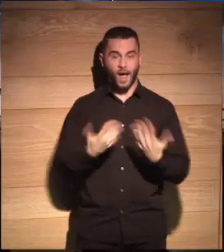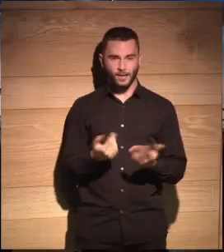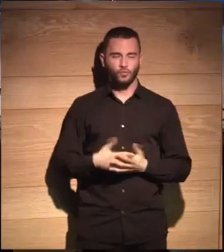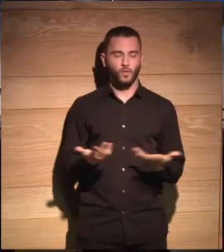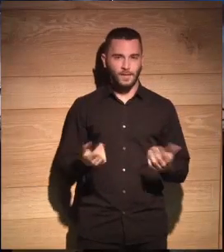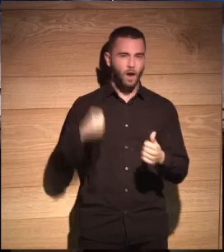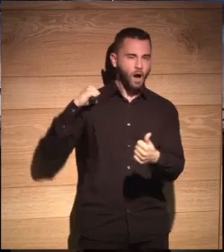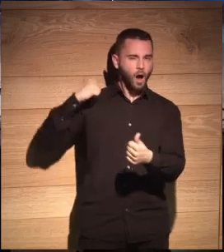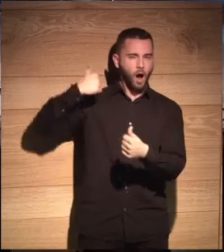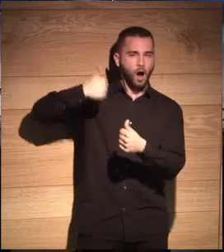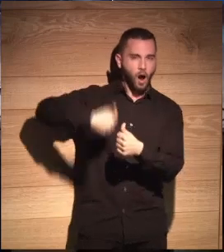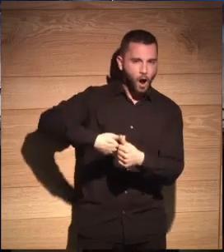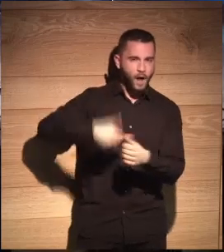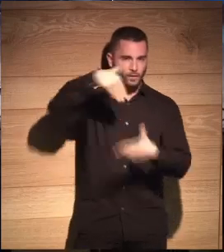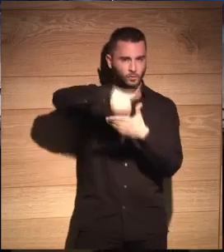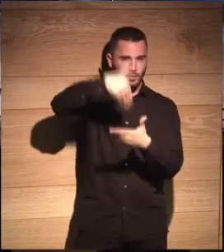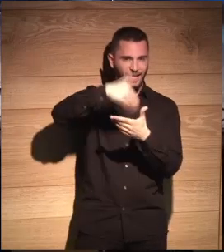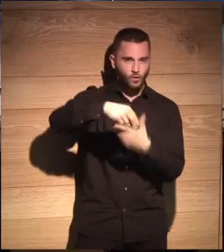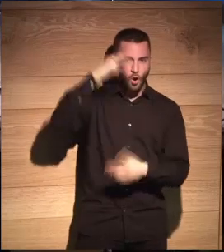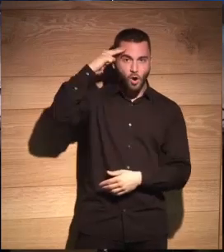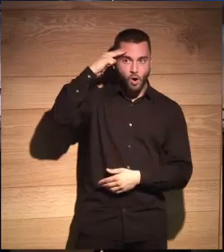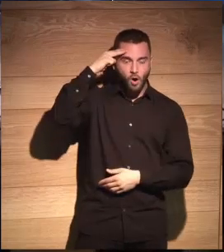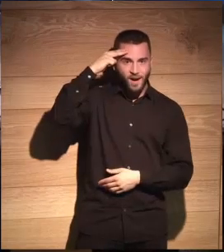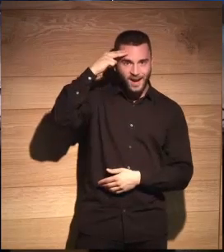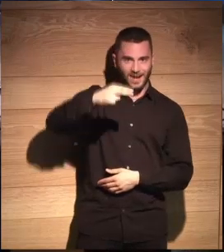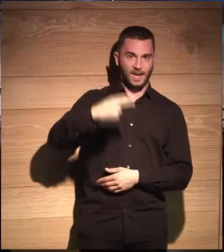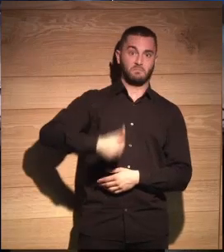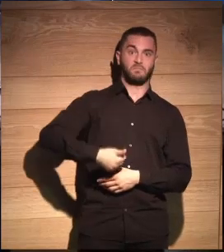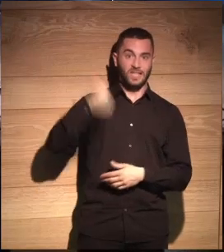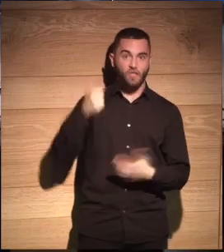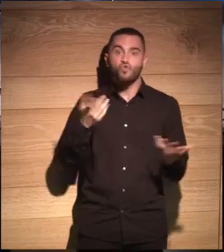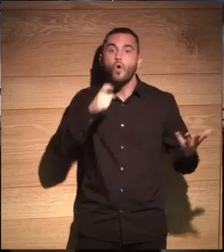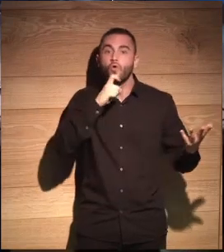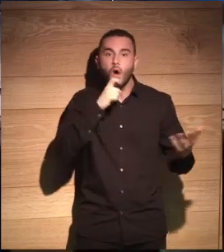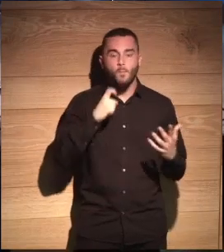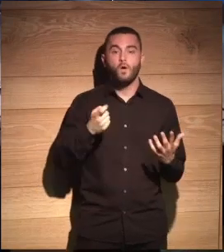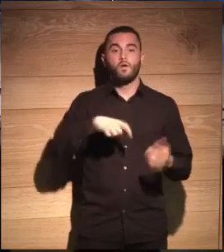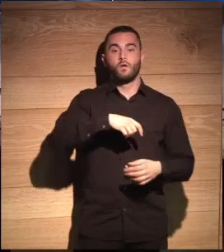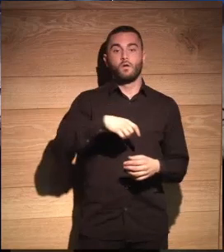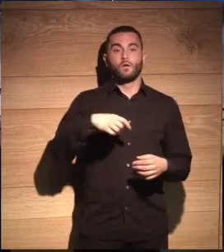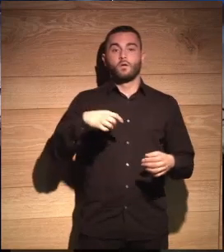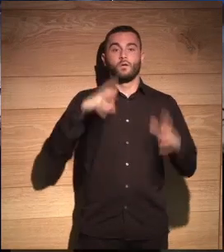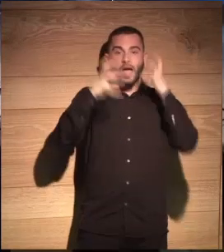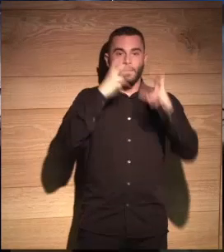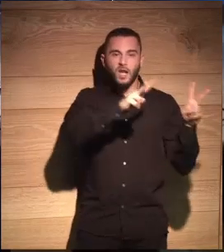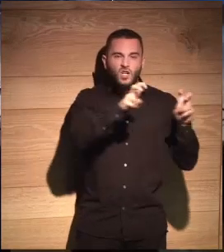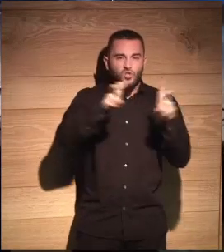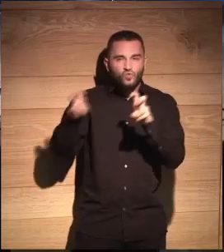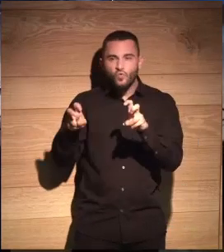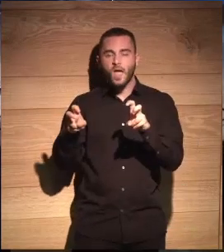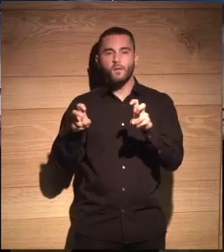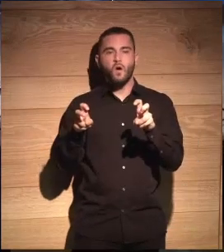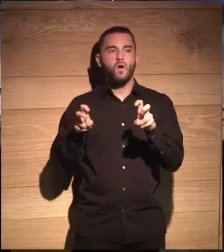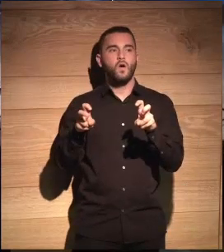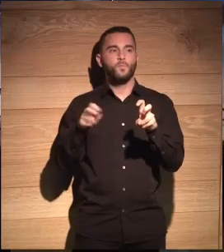detrás y todo ese contenido, ¿cómo hacéis personajes nuevos? ¿Cómo llegáis? ¿Cómo Péndulo dice, va a ser este animal, no